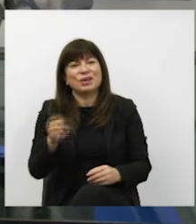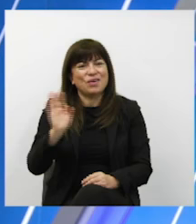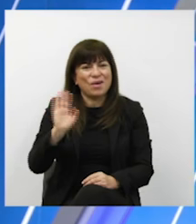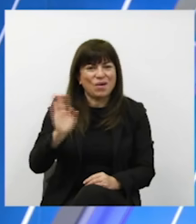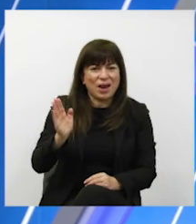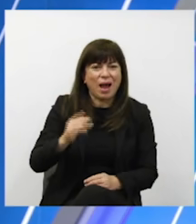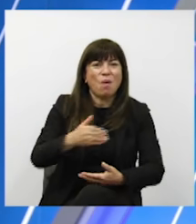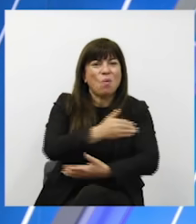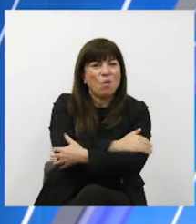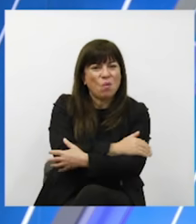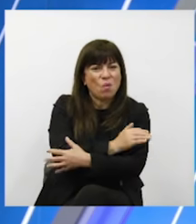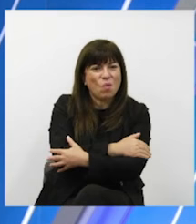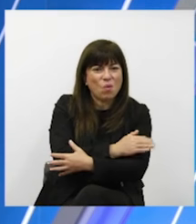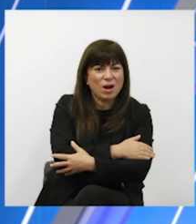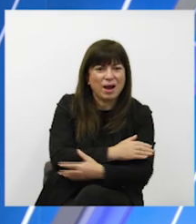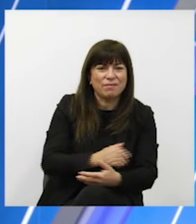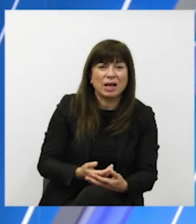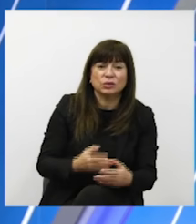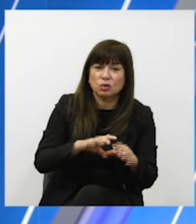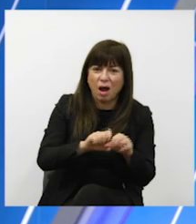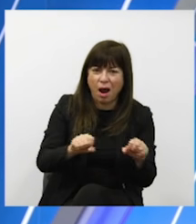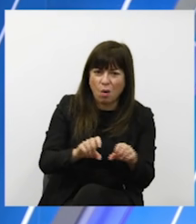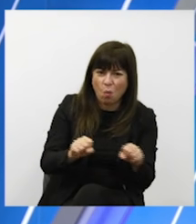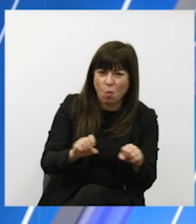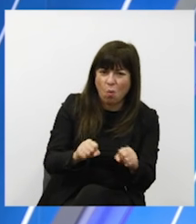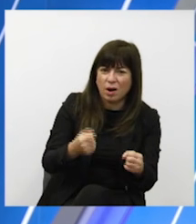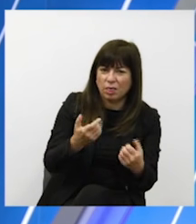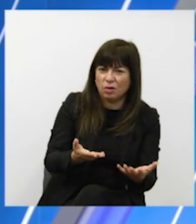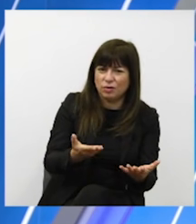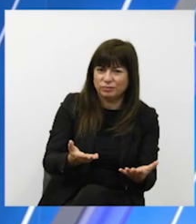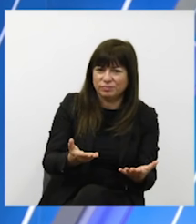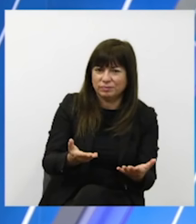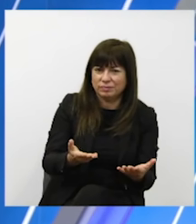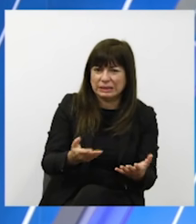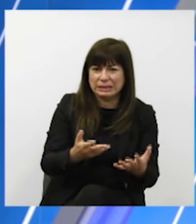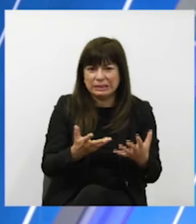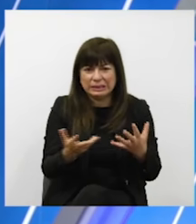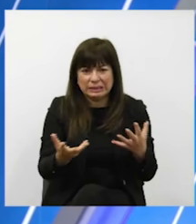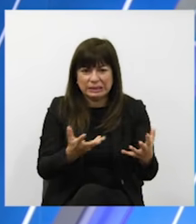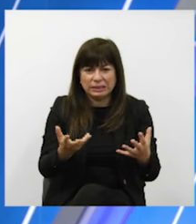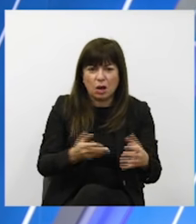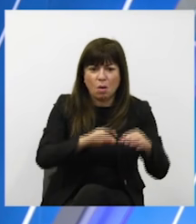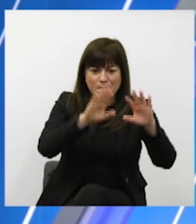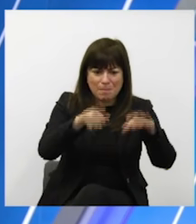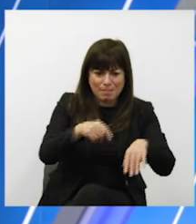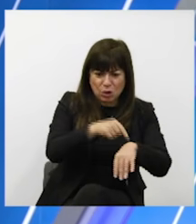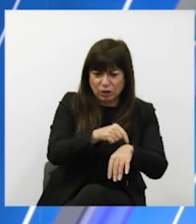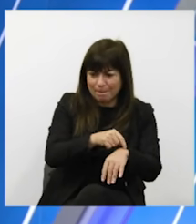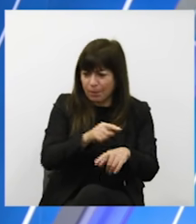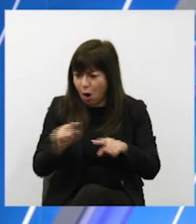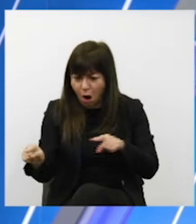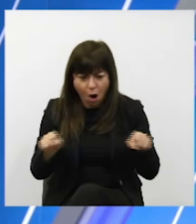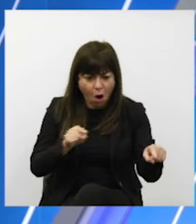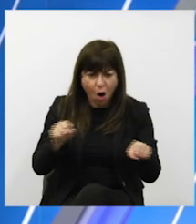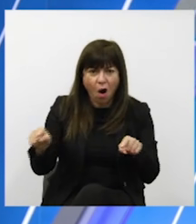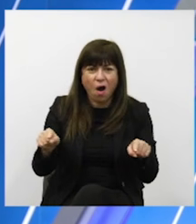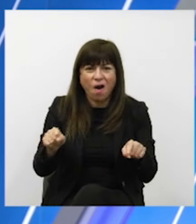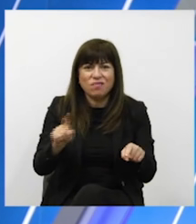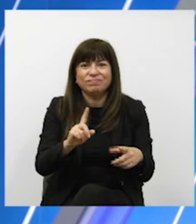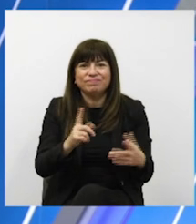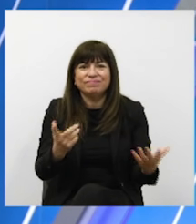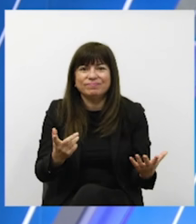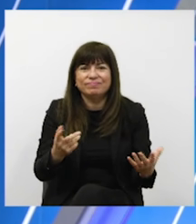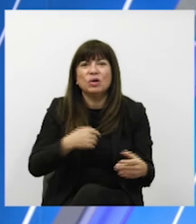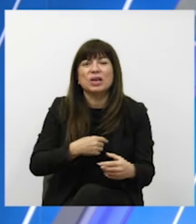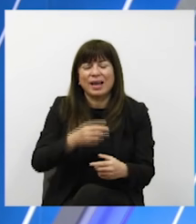Bernardo. Estoy totalmente de acuerdo con esta posición de que hay que comer y mascar chicle y caminar al mismo tiempo, porque es lo que